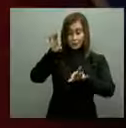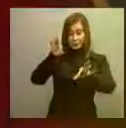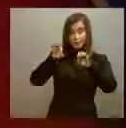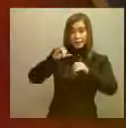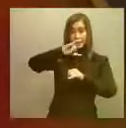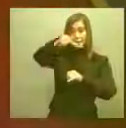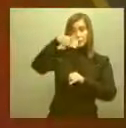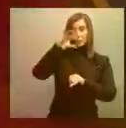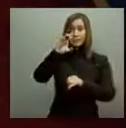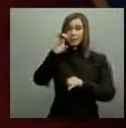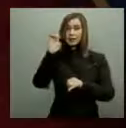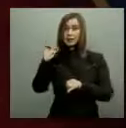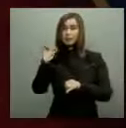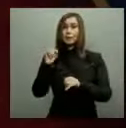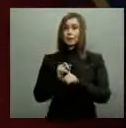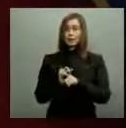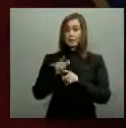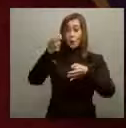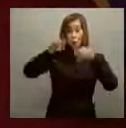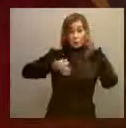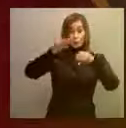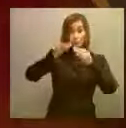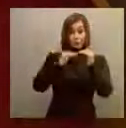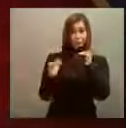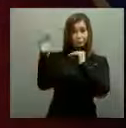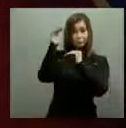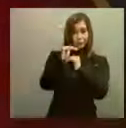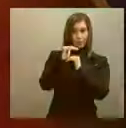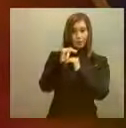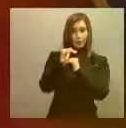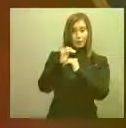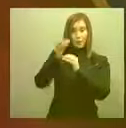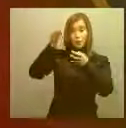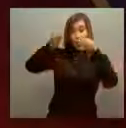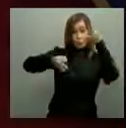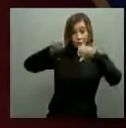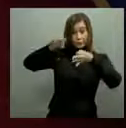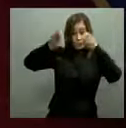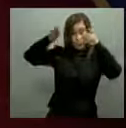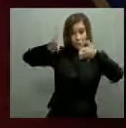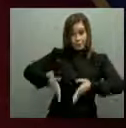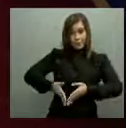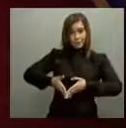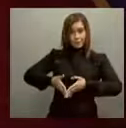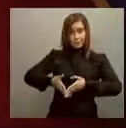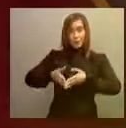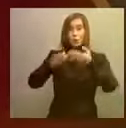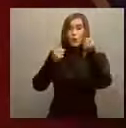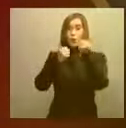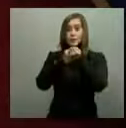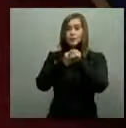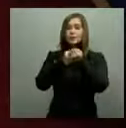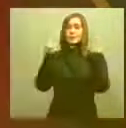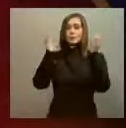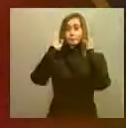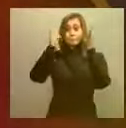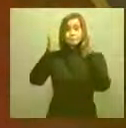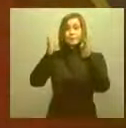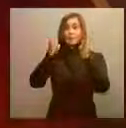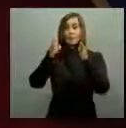Central Electoral o del Tribunal Superior Electoral o de los jueces de las altas cortes o del Defensor del Pueblo.